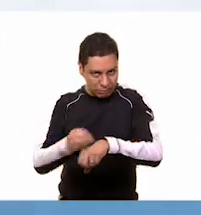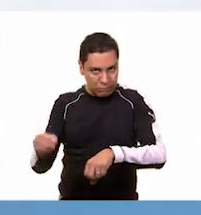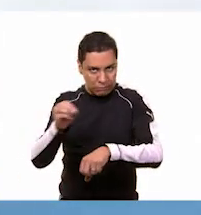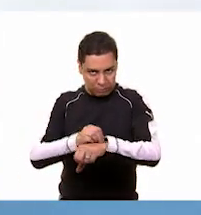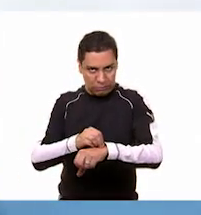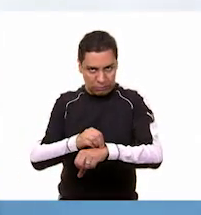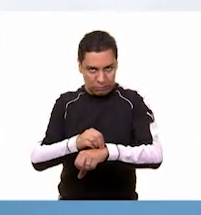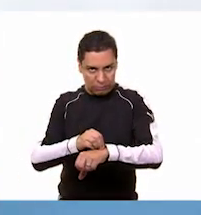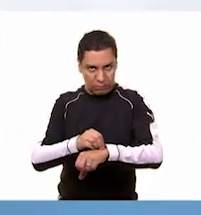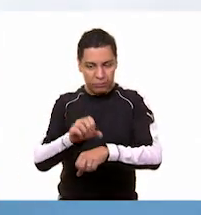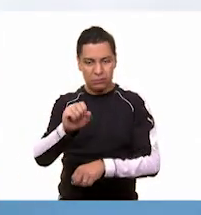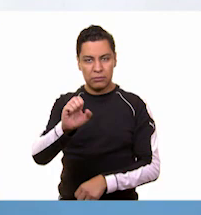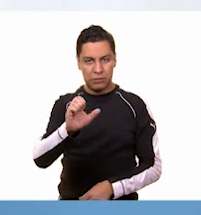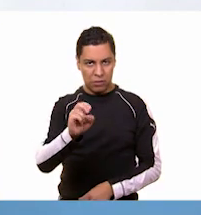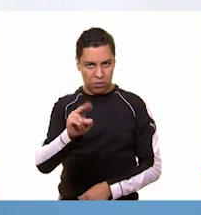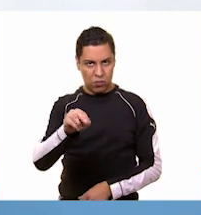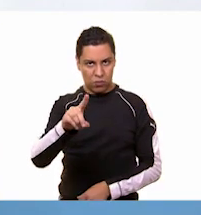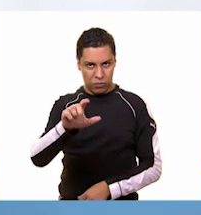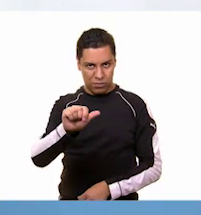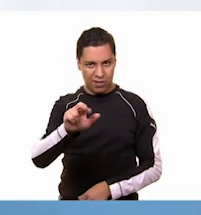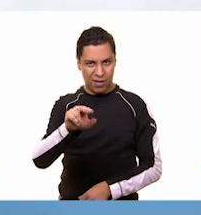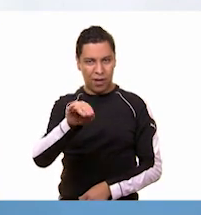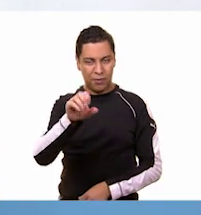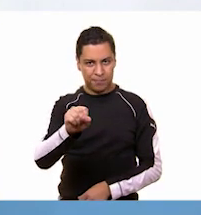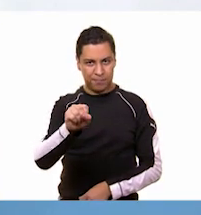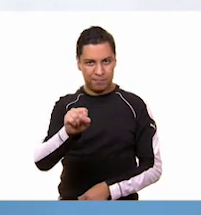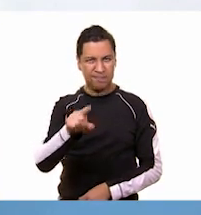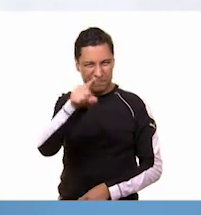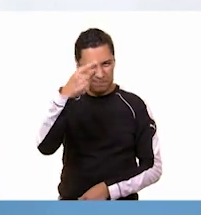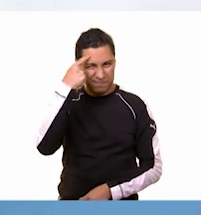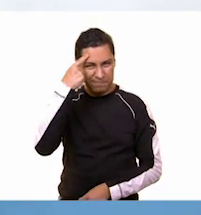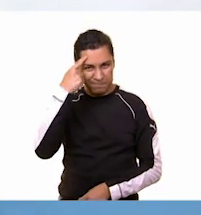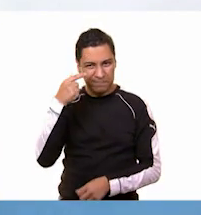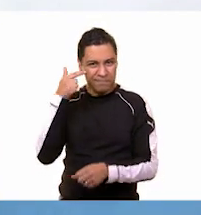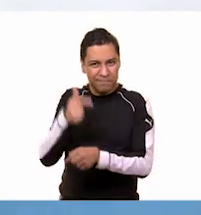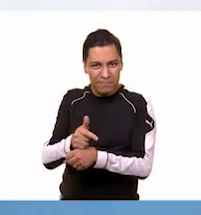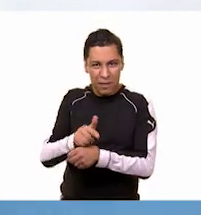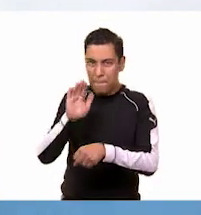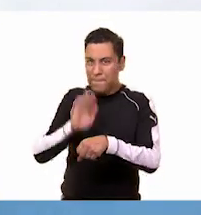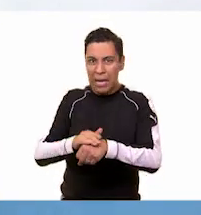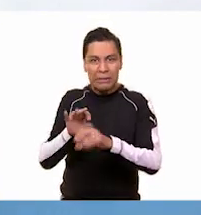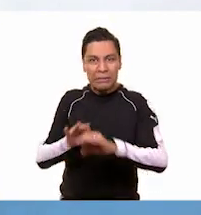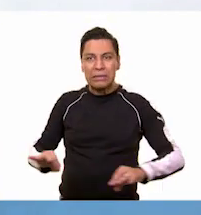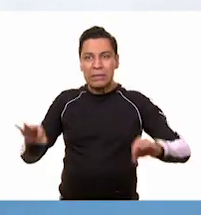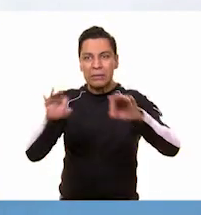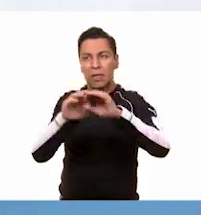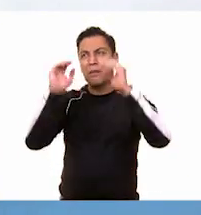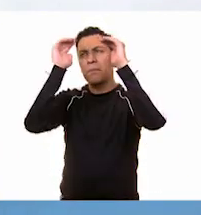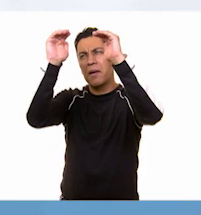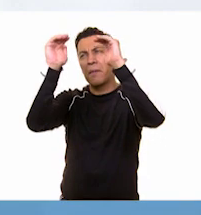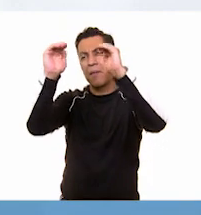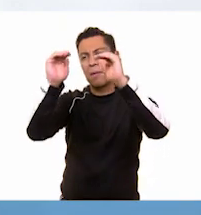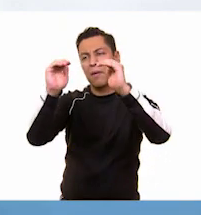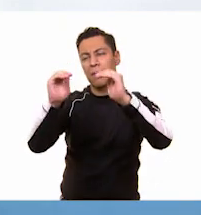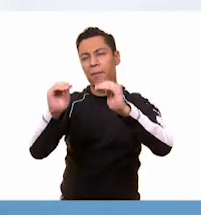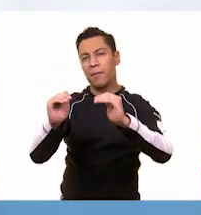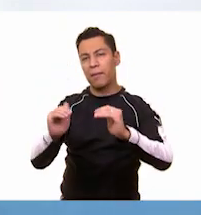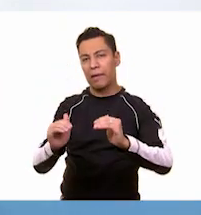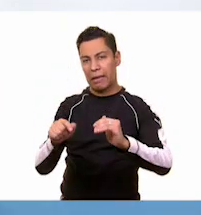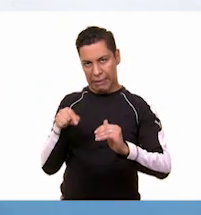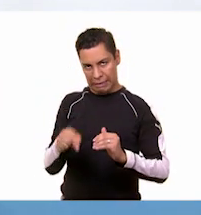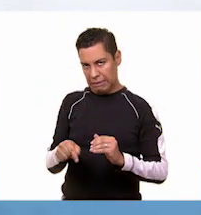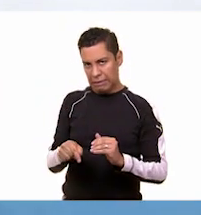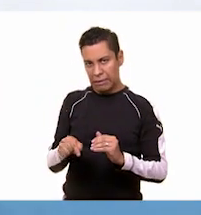es. Como se dieron cuenta, la estructura de la pirámide invertida va de lo más importante a lo menos importante. Y